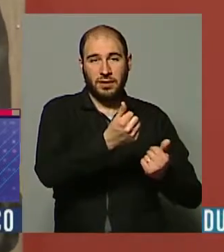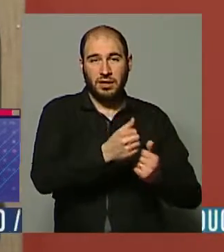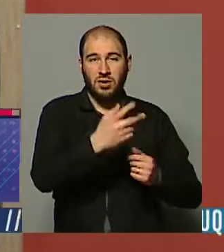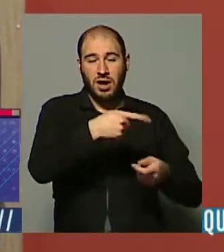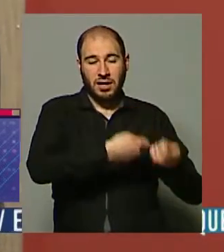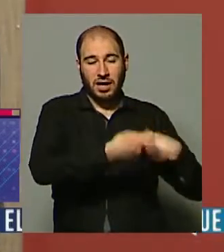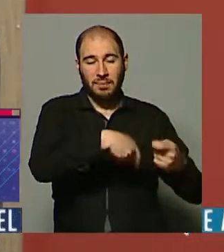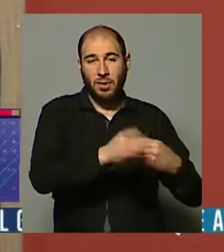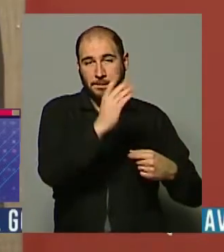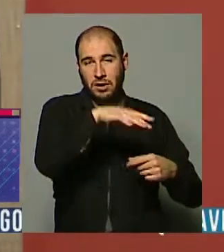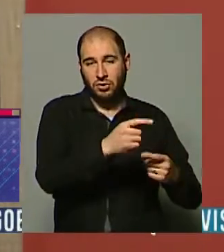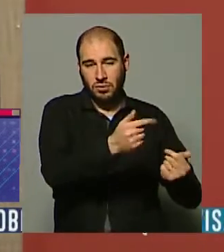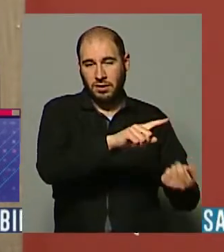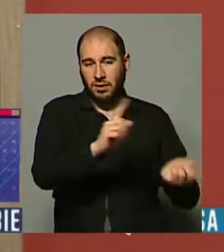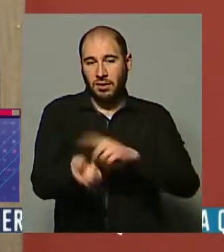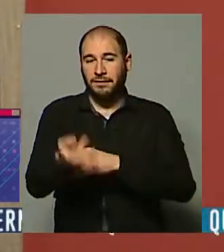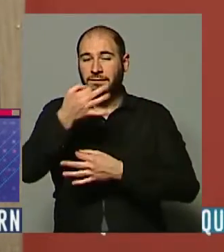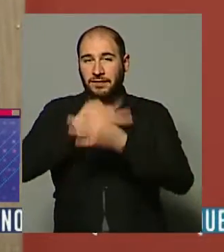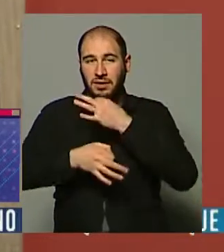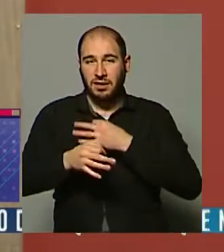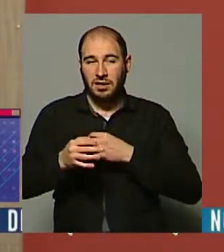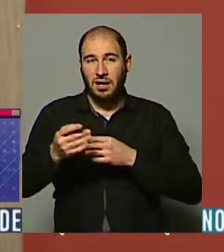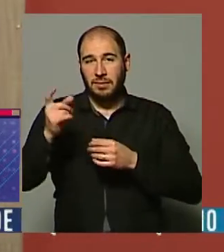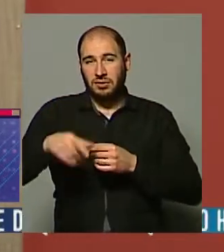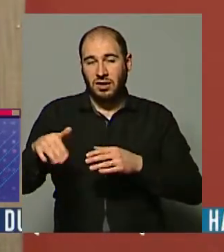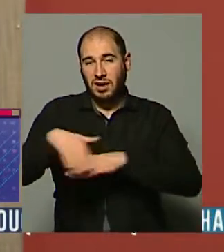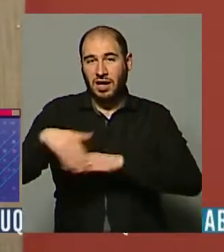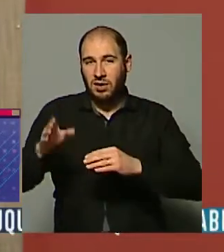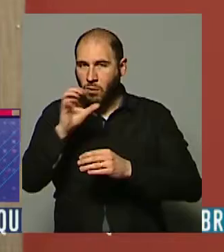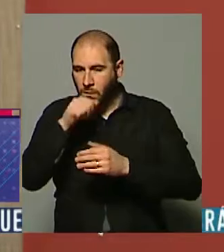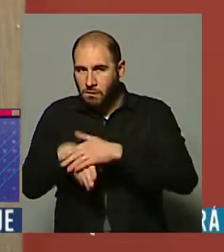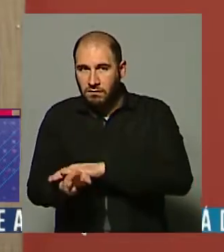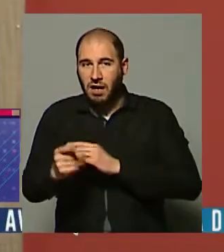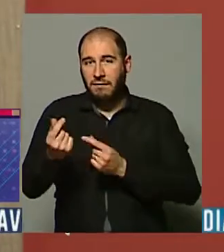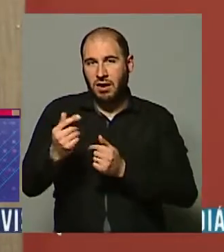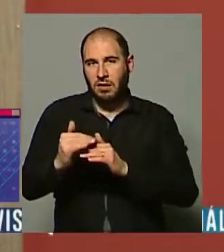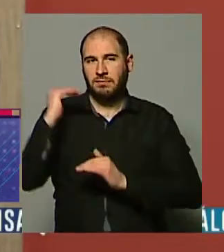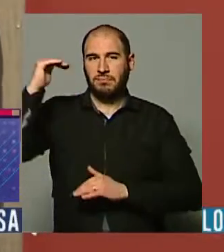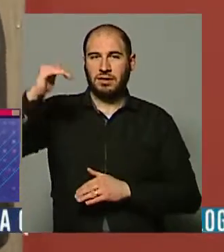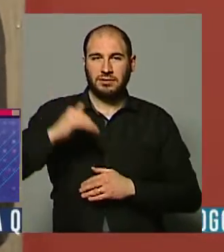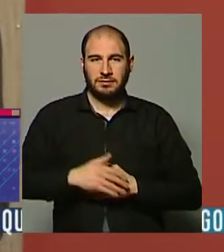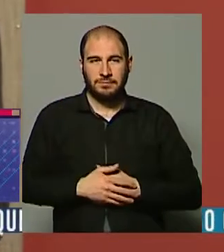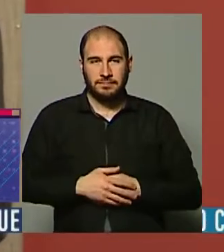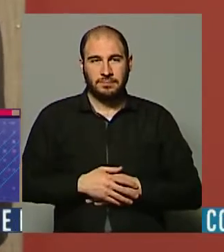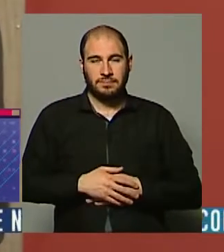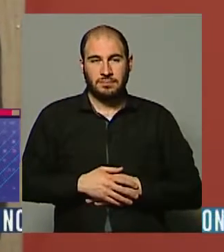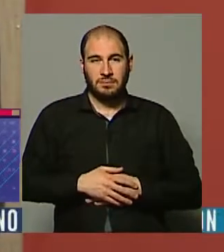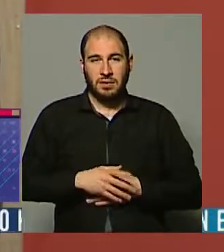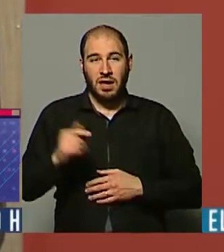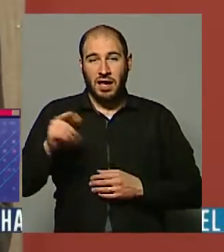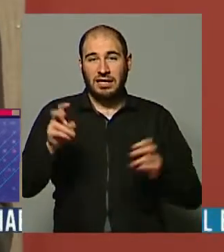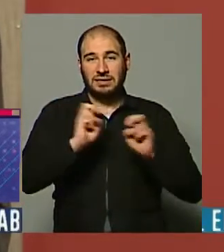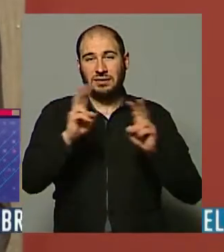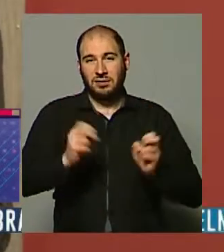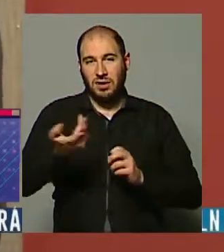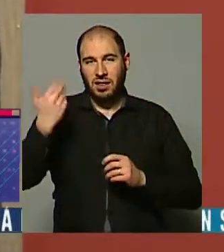casa de cambio, en una entidad bancaria y lo vende o a un arbolito o en una cueva, a una cotización mucho más alta. Es decir, que de esas